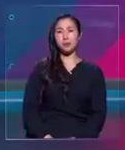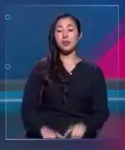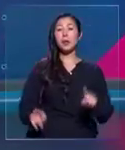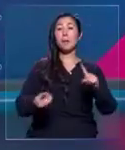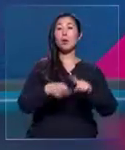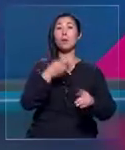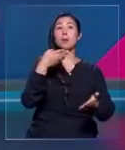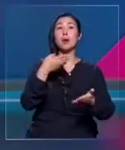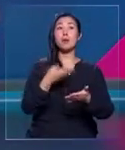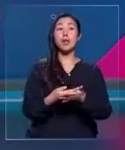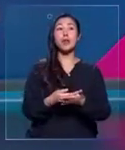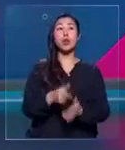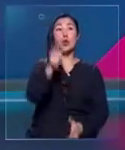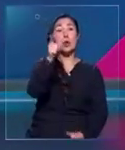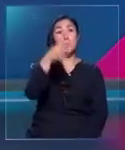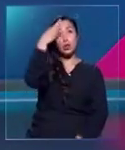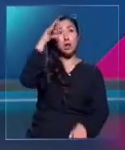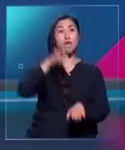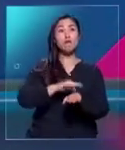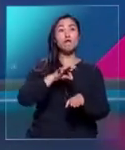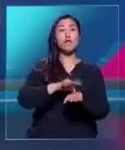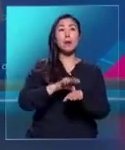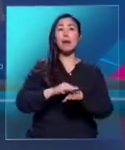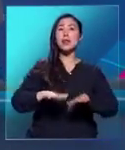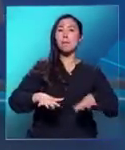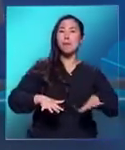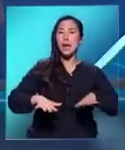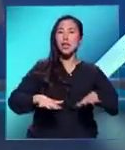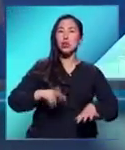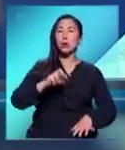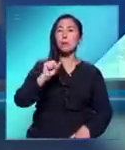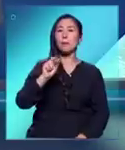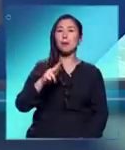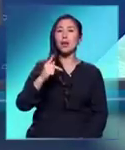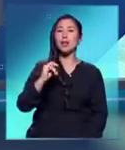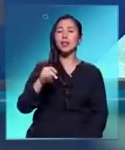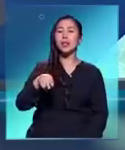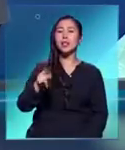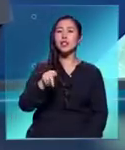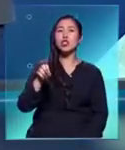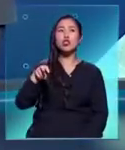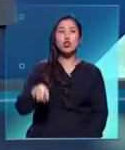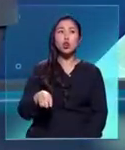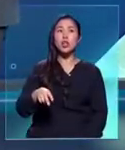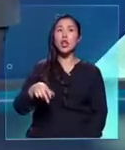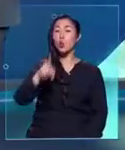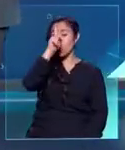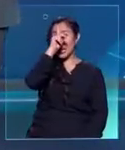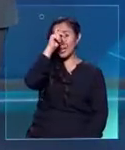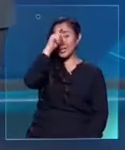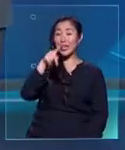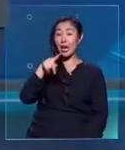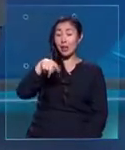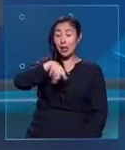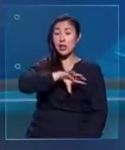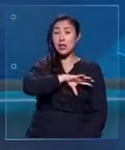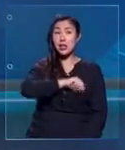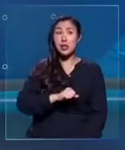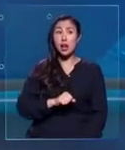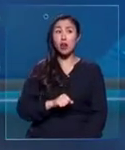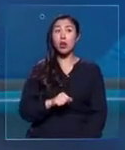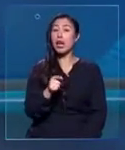Por primera vez, un paciente en Chile enfermo de Parkinson fue tratado con la cirugía de estimulación medular en una clínica de la capital.